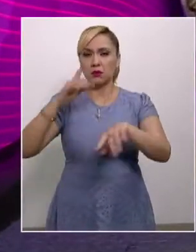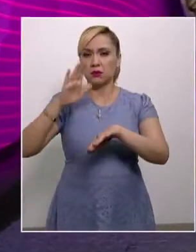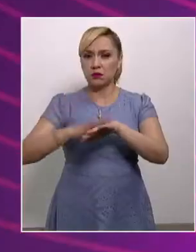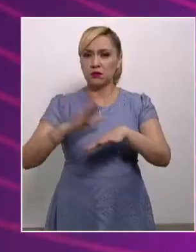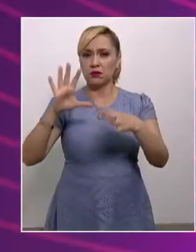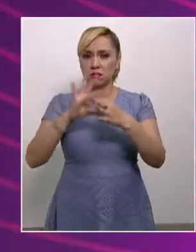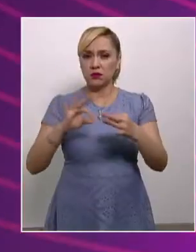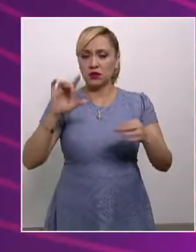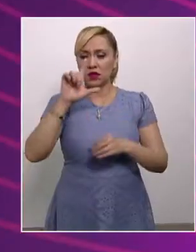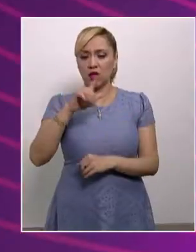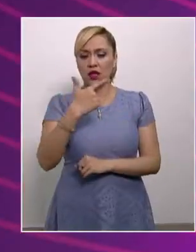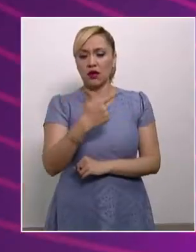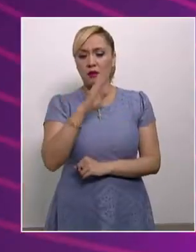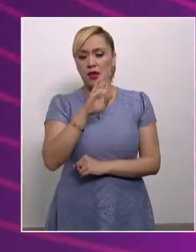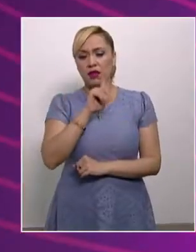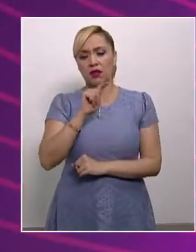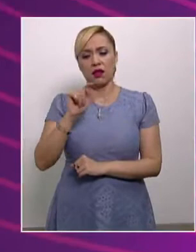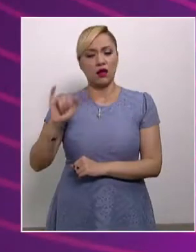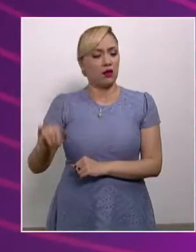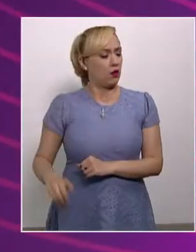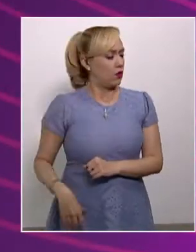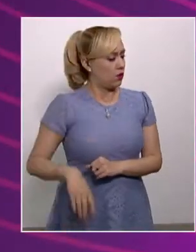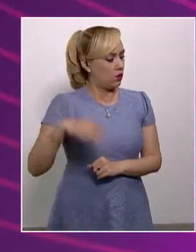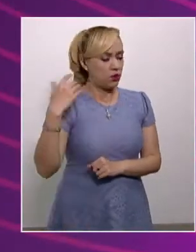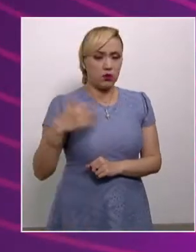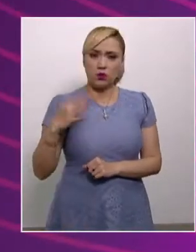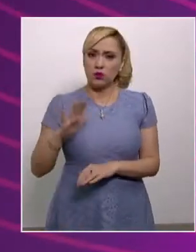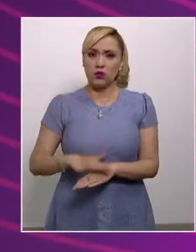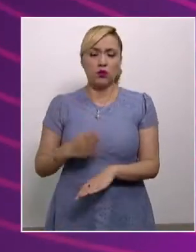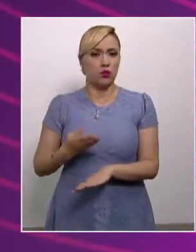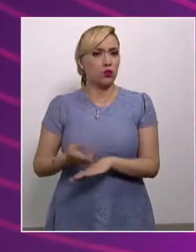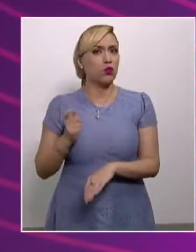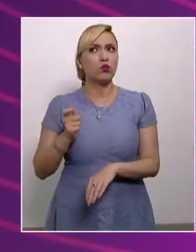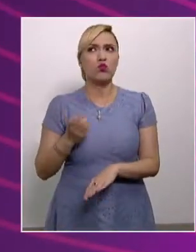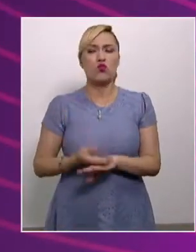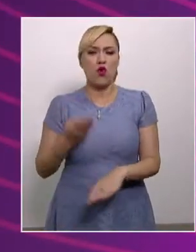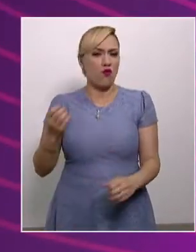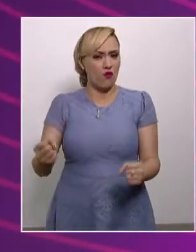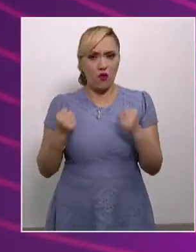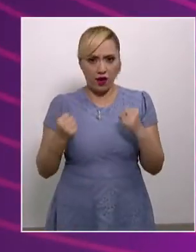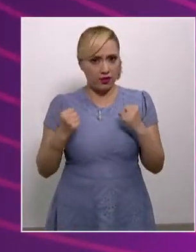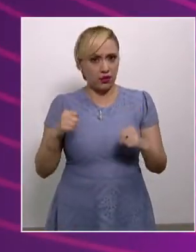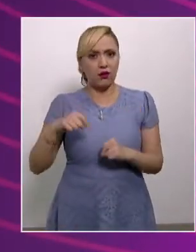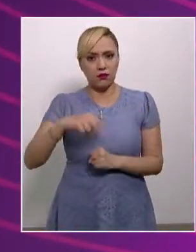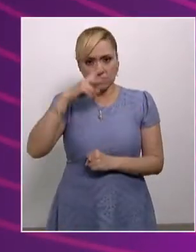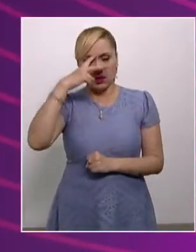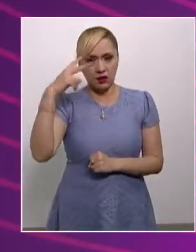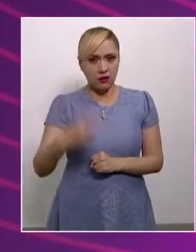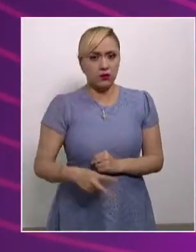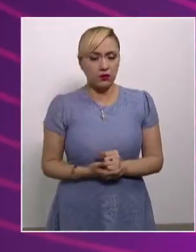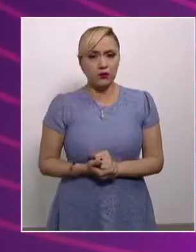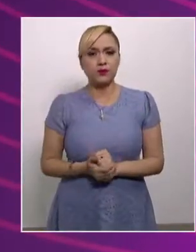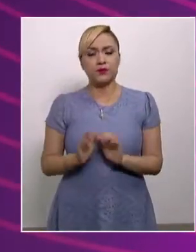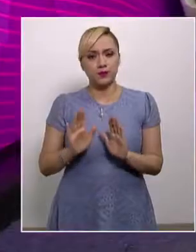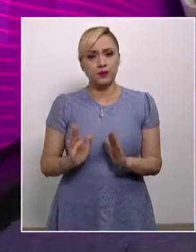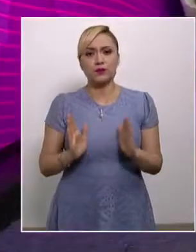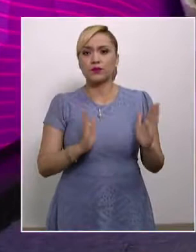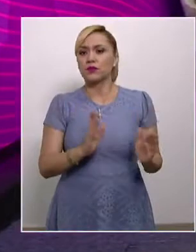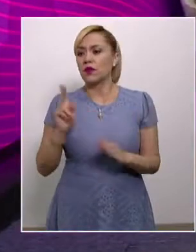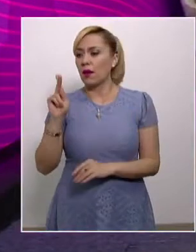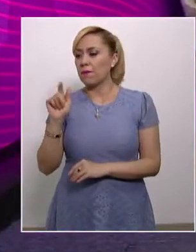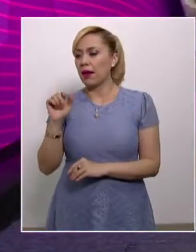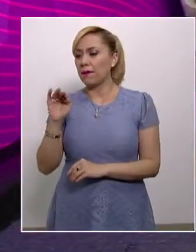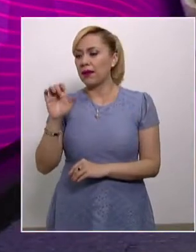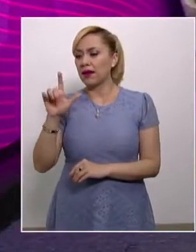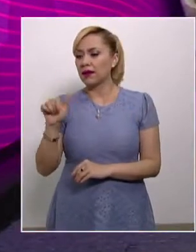tema LGBT, que es totalmente específico y es también muy, muy fuerte aquí en México. Pero mientras tanto, Pamela,